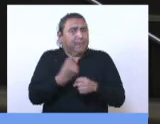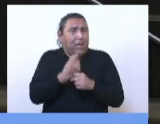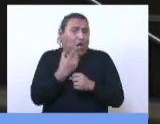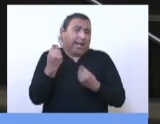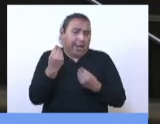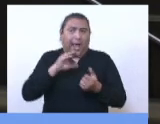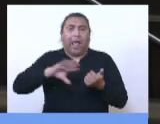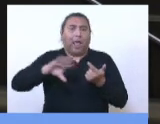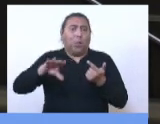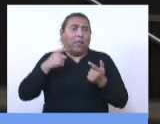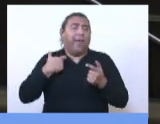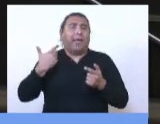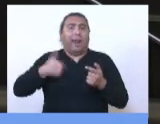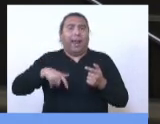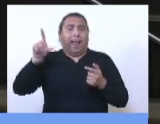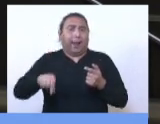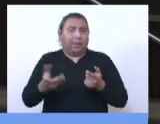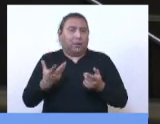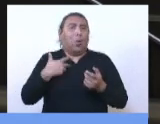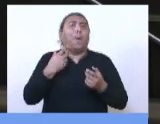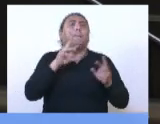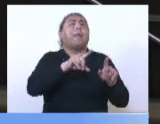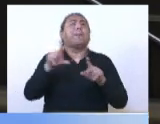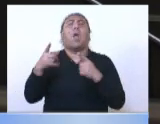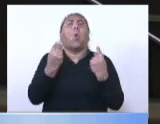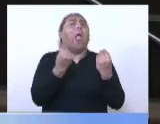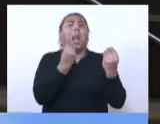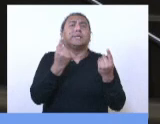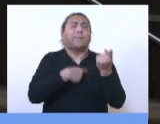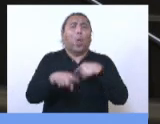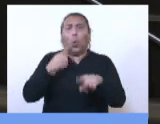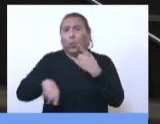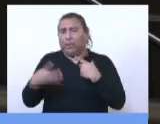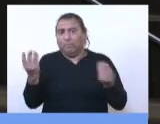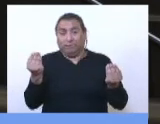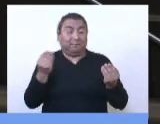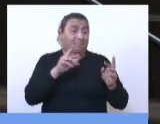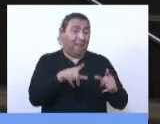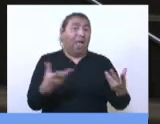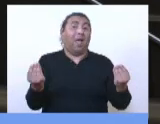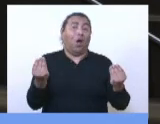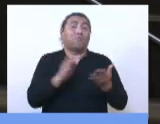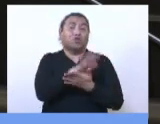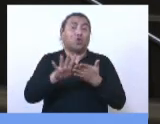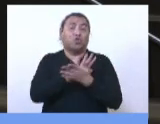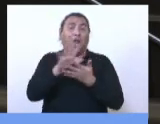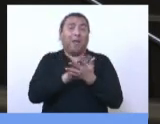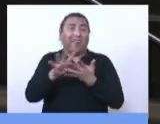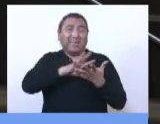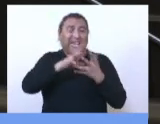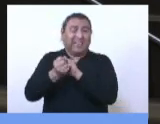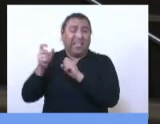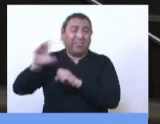que el primer punto dice cuál es el plan preguntan acá cuál es el plan es planear cómo resolvemos el desastre la ayuda que